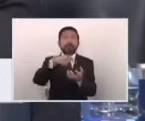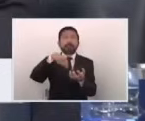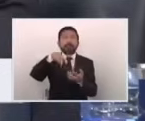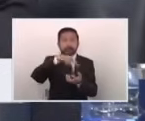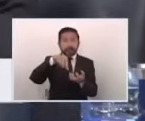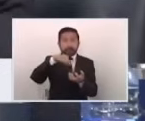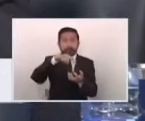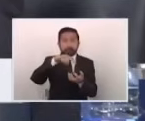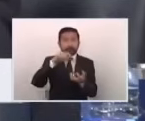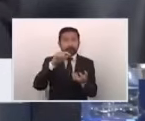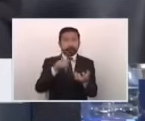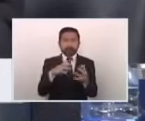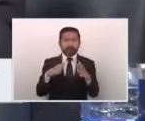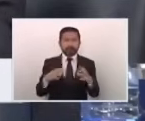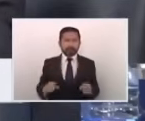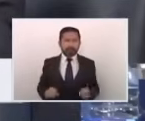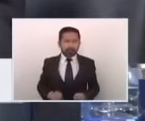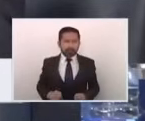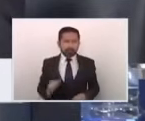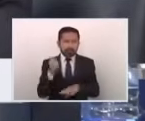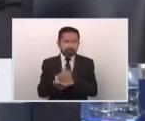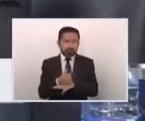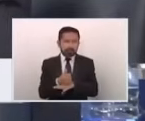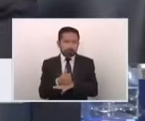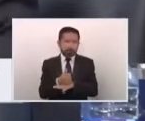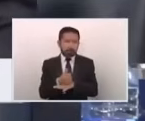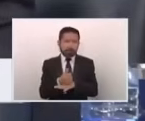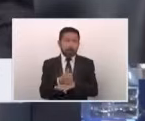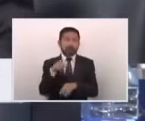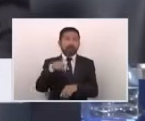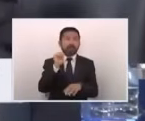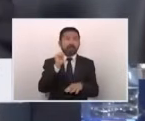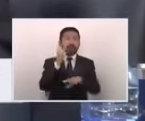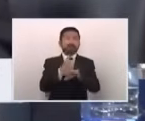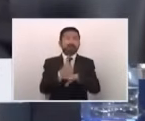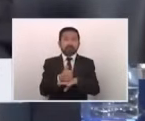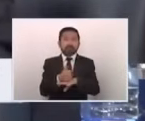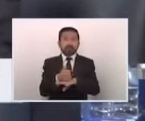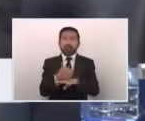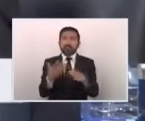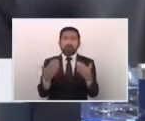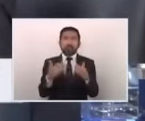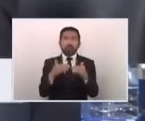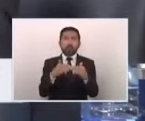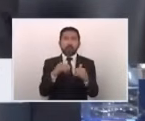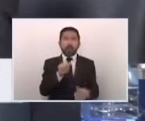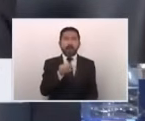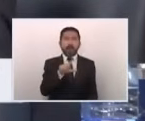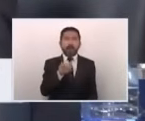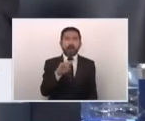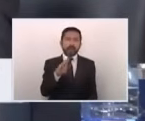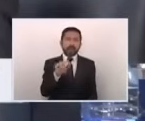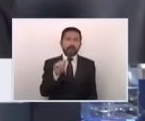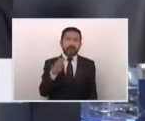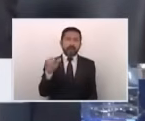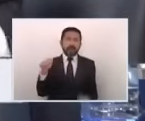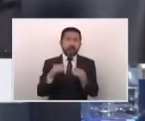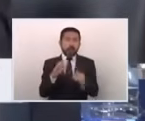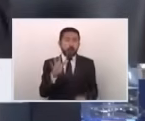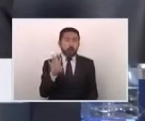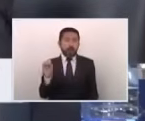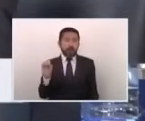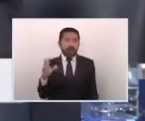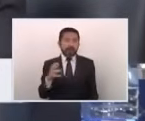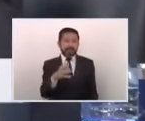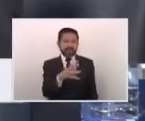al final no eran gobiernos los que creaban. Si esto lo que creaban era como Alibaba y los 40 ladrones, pues era una